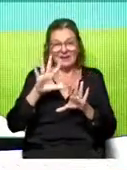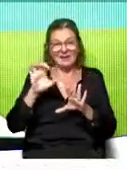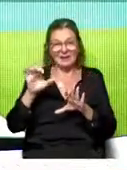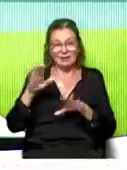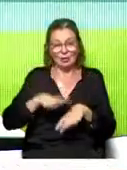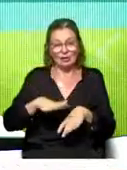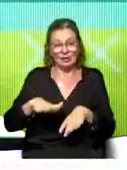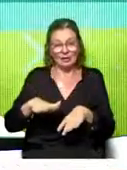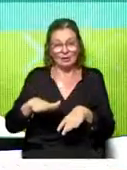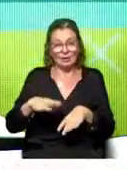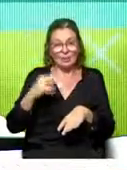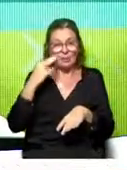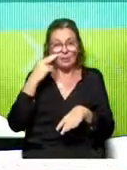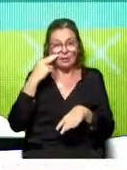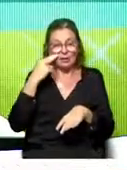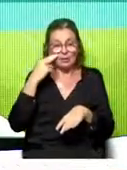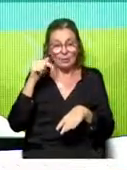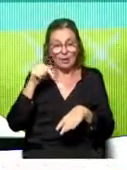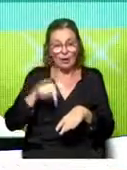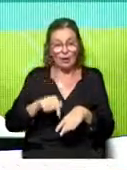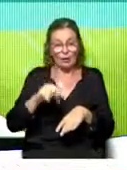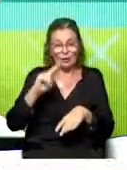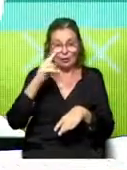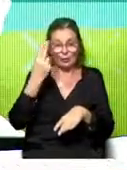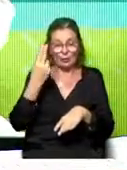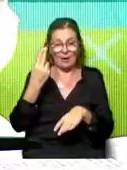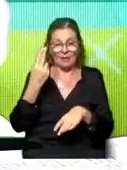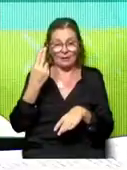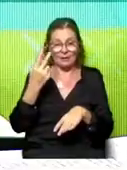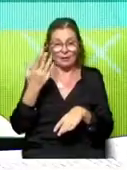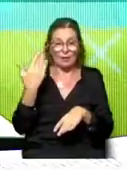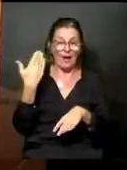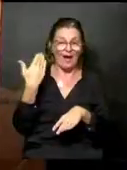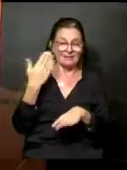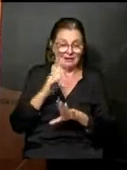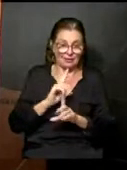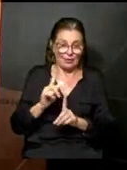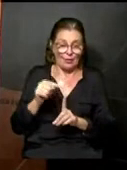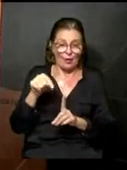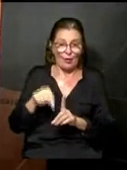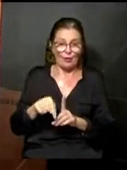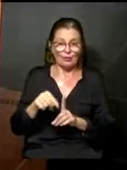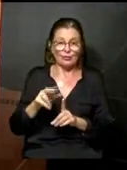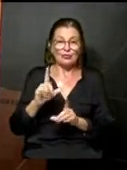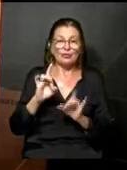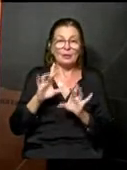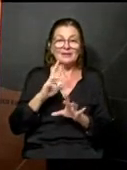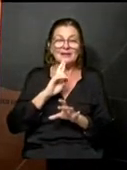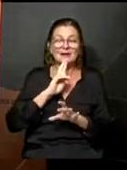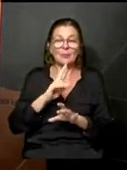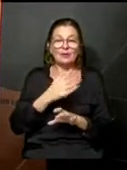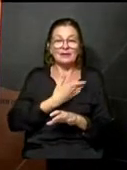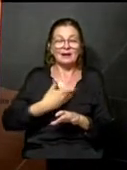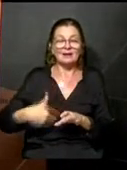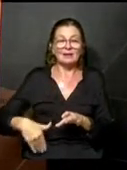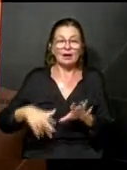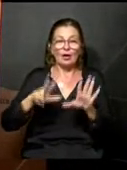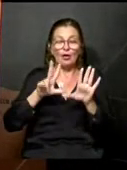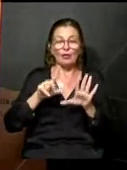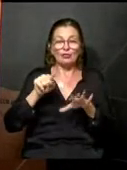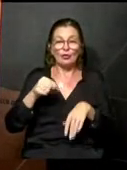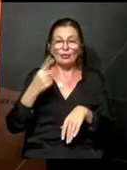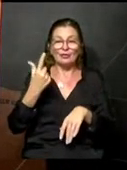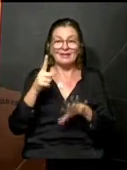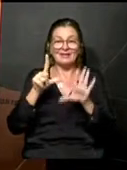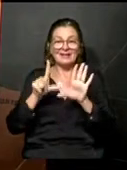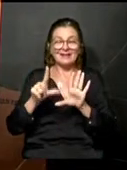son abusados, maltratados hoy en el Uruguay, no es de hace un tiempo, y solo tienen respuestas por parte del Estado el